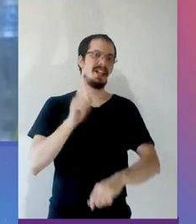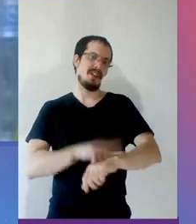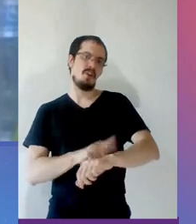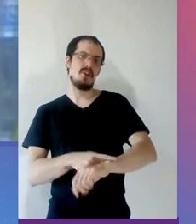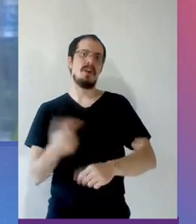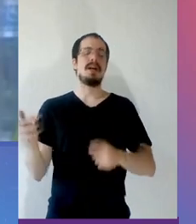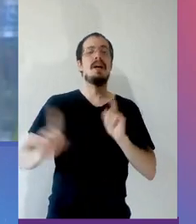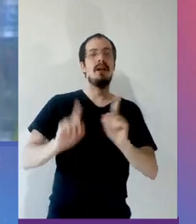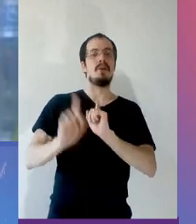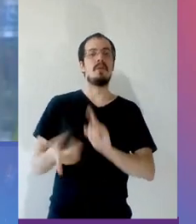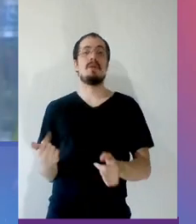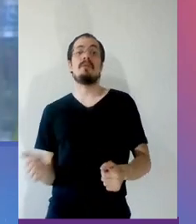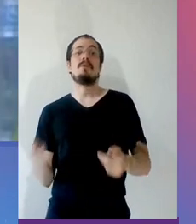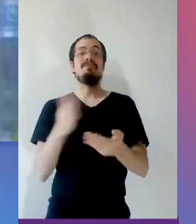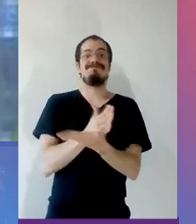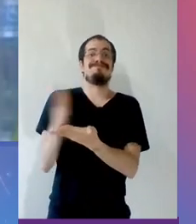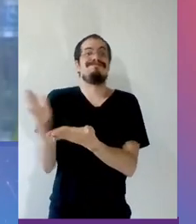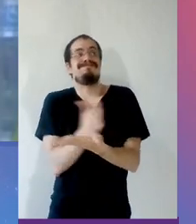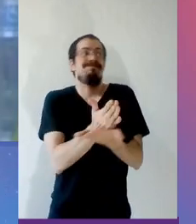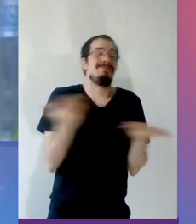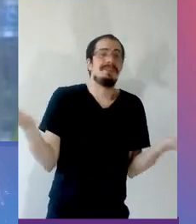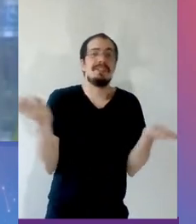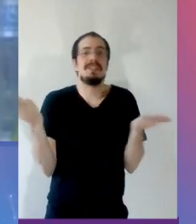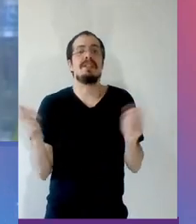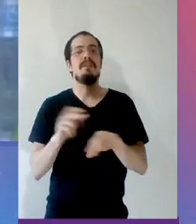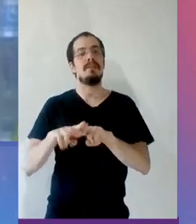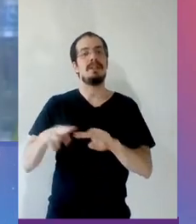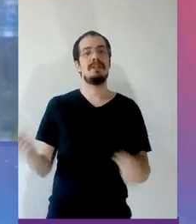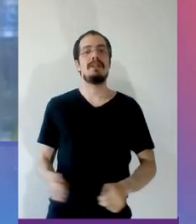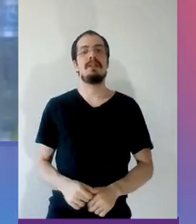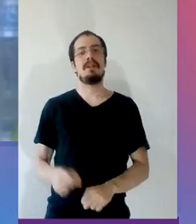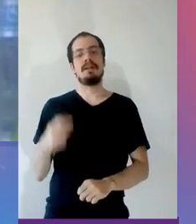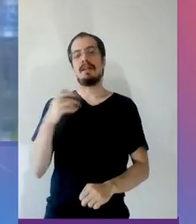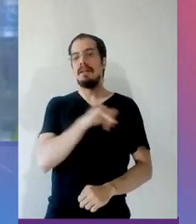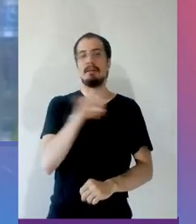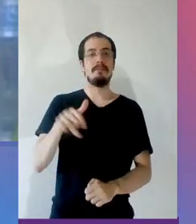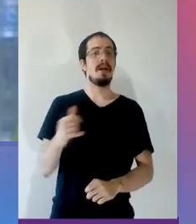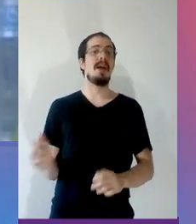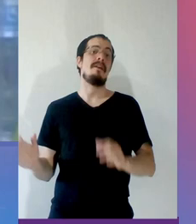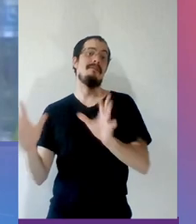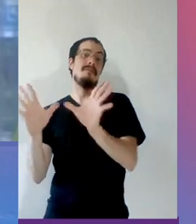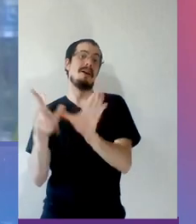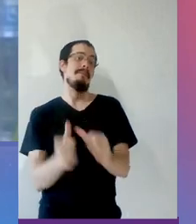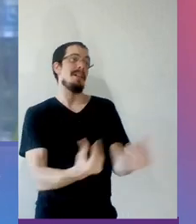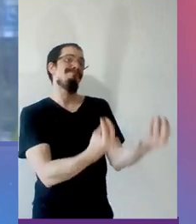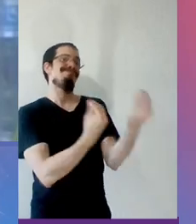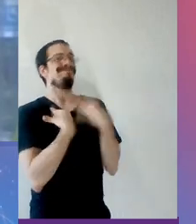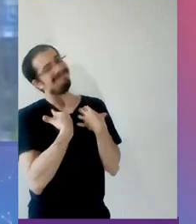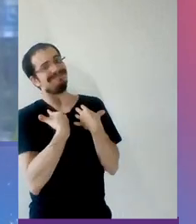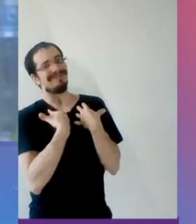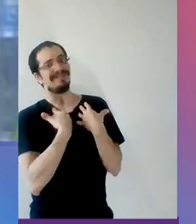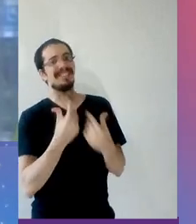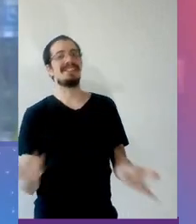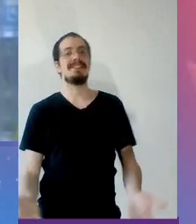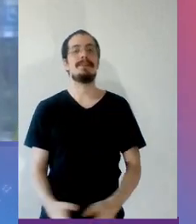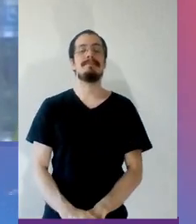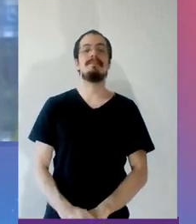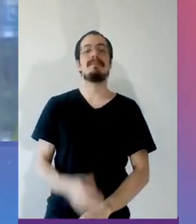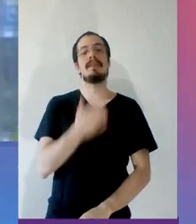funciones, y bueno, y todo esto, ¿cierto?, llegó a las familias. Ah, pero además se suma